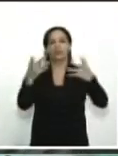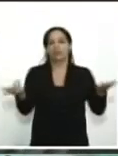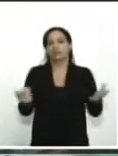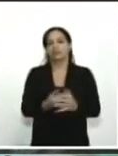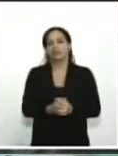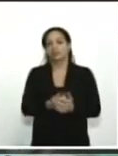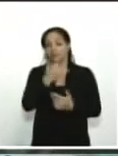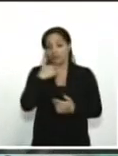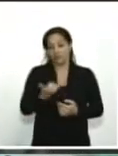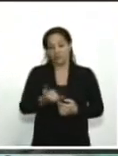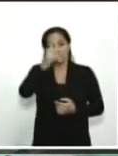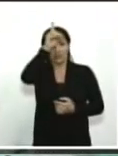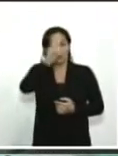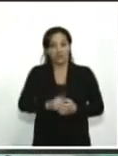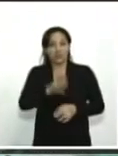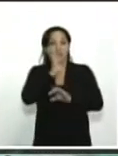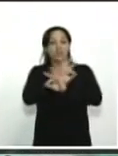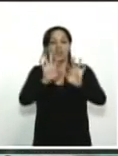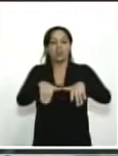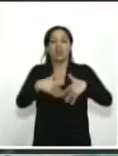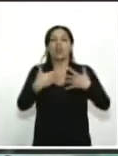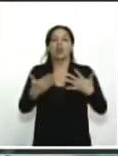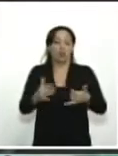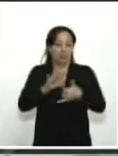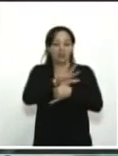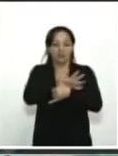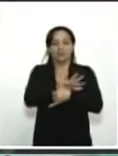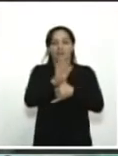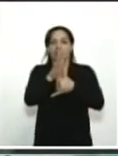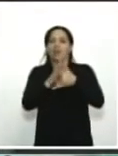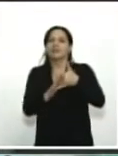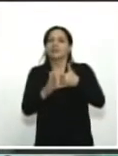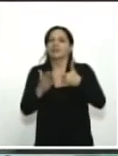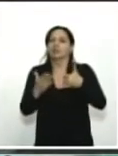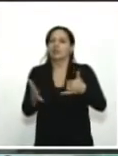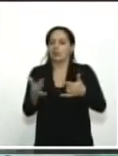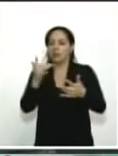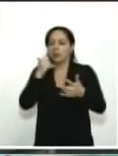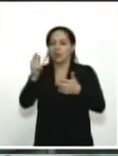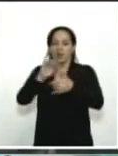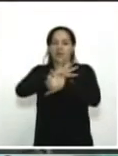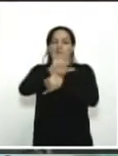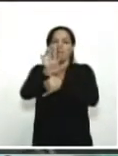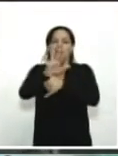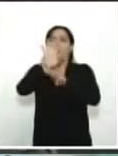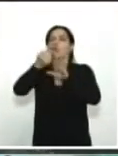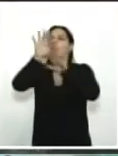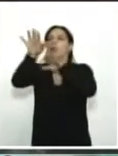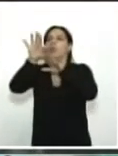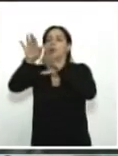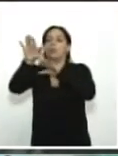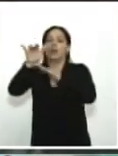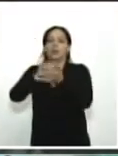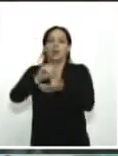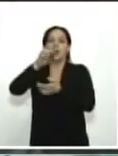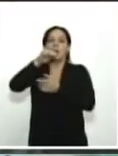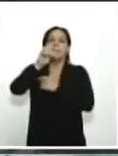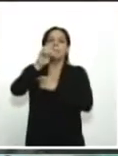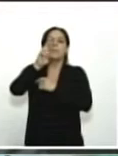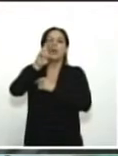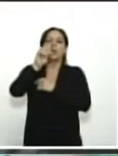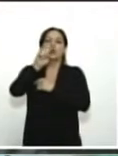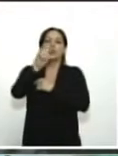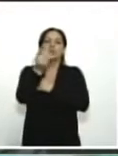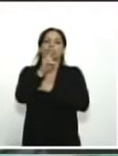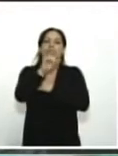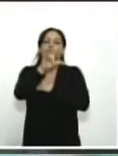hoy una decisión en torno a cómo mitigar para el tema de la costa atlántica del Golfo de Morrosquillo, como la pregunta que hacía el doctor Antonio,